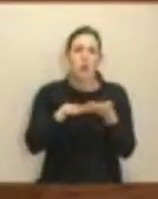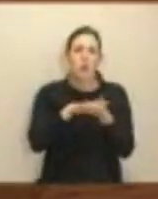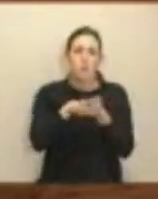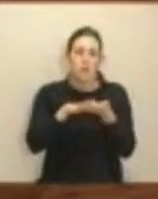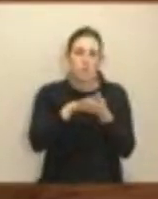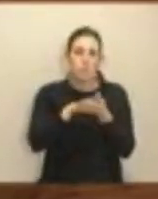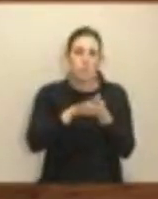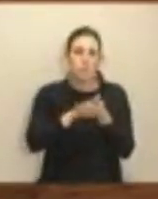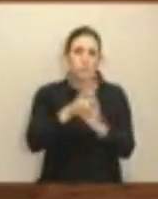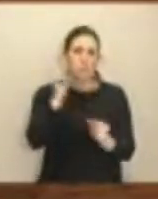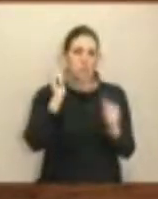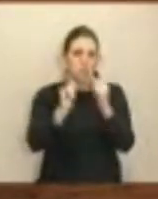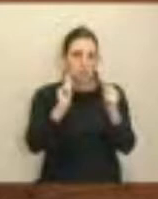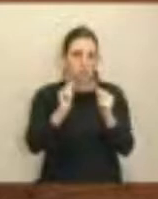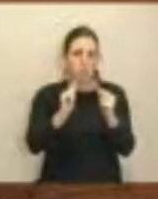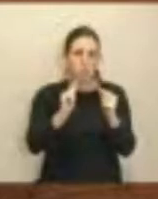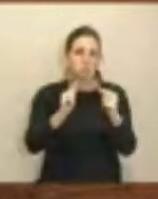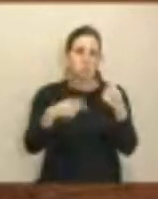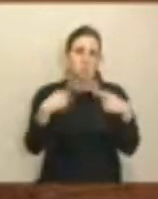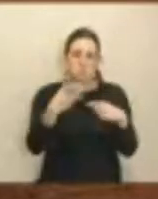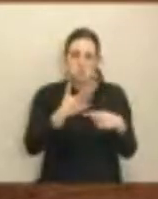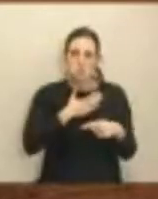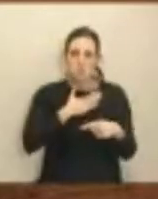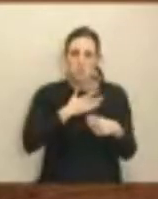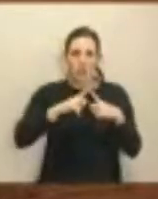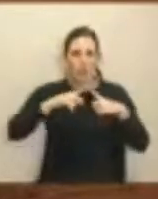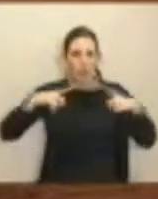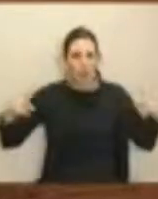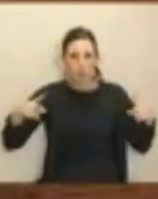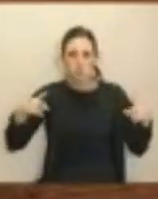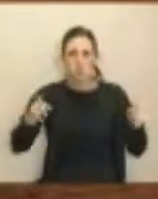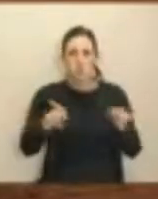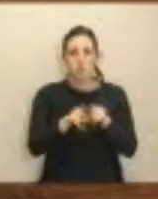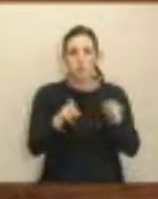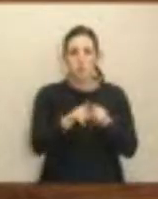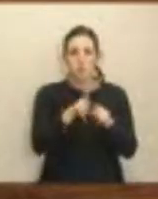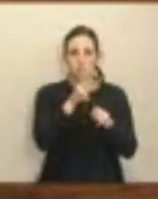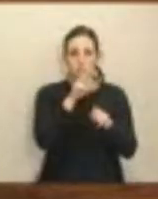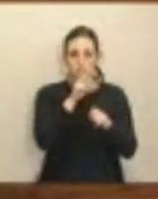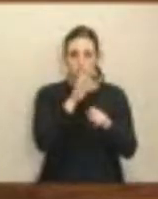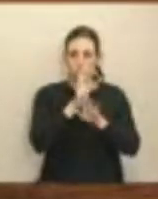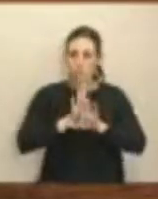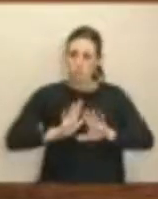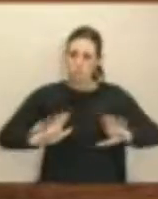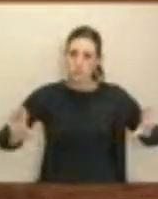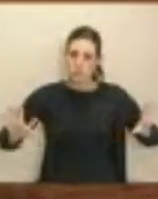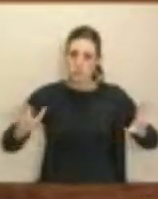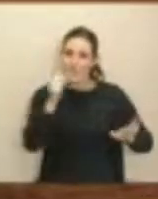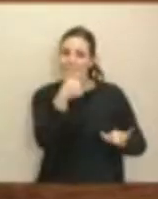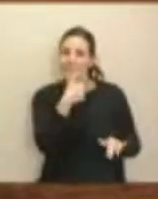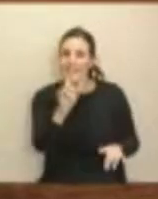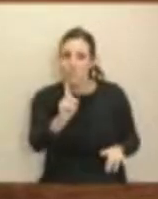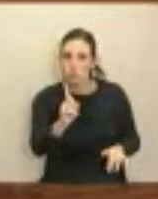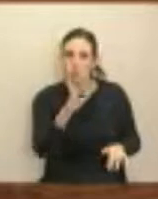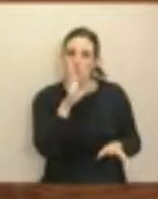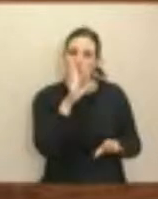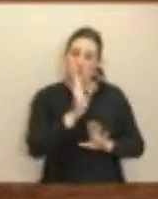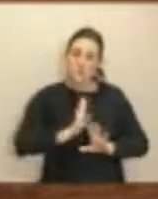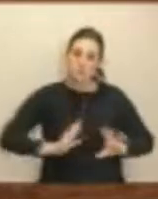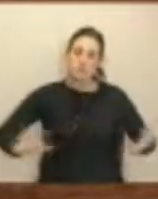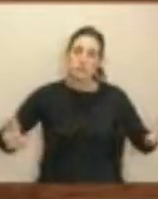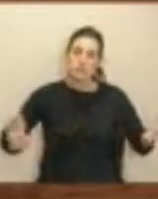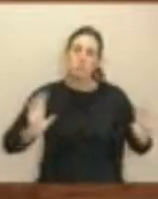las negociaciones que hemos mantenido, largas, discretas pero largas y no secretas, discretas, como tienen que ser las negociaciones,